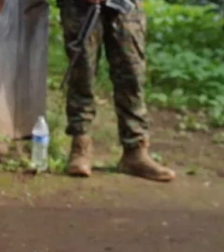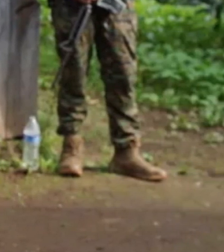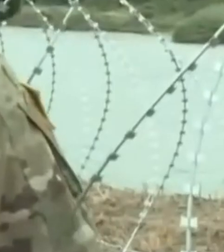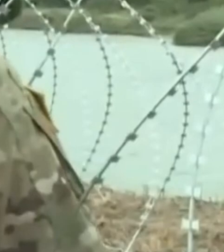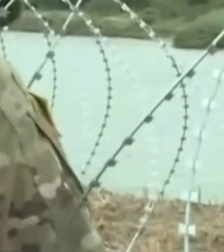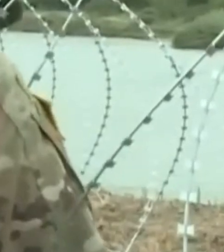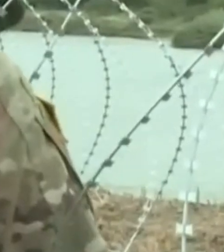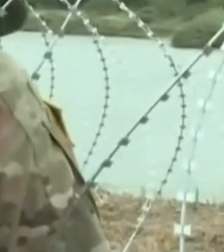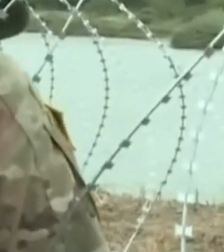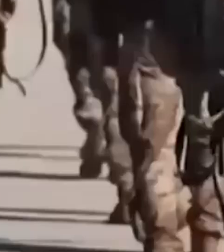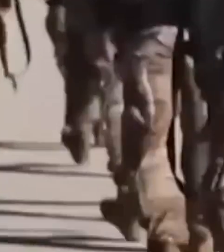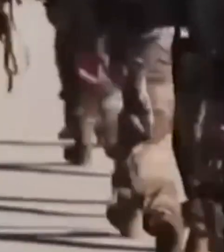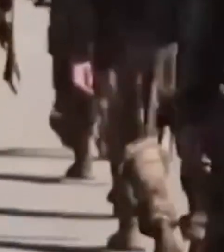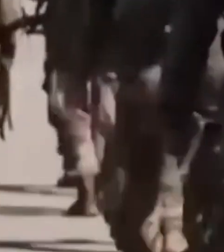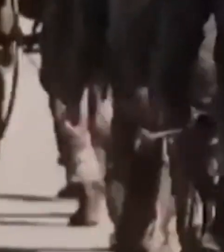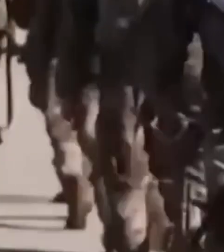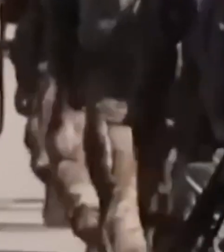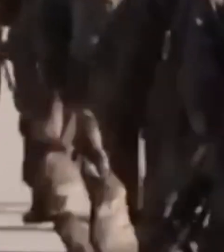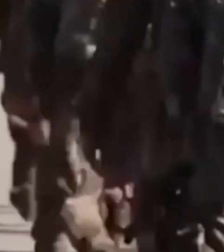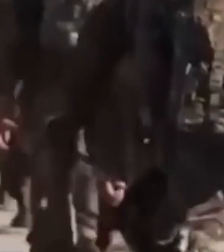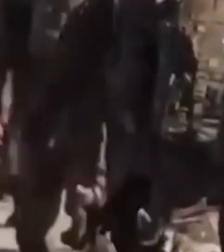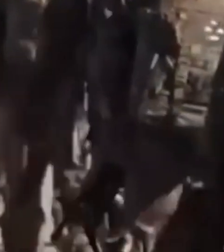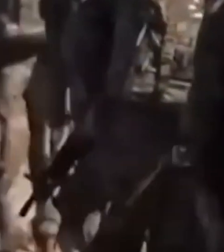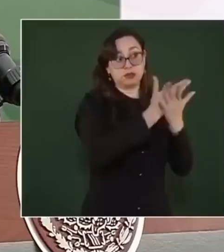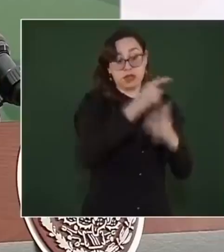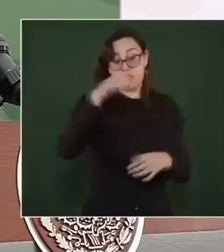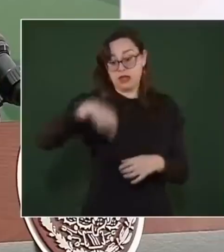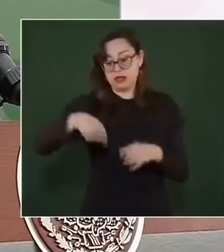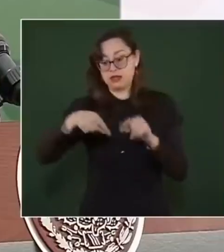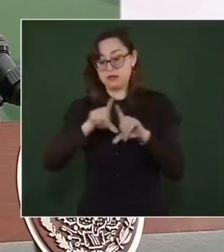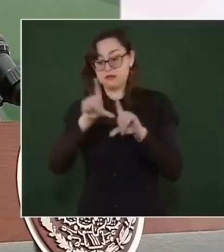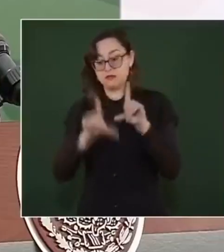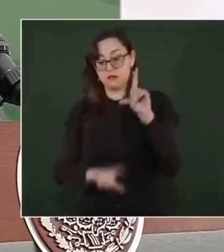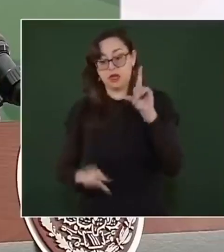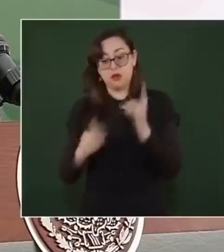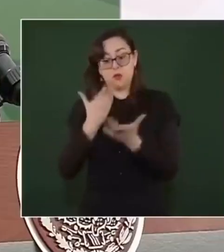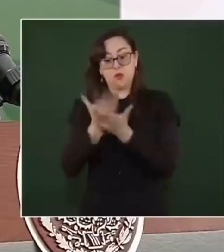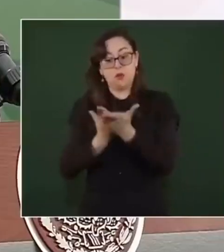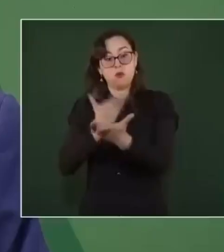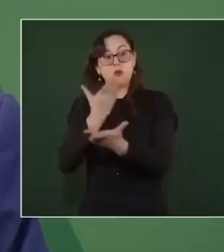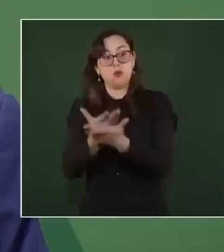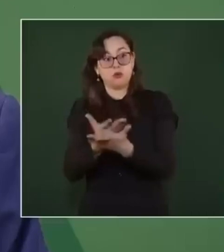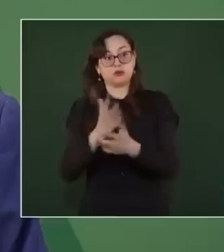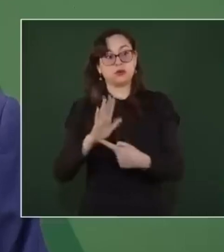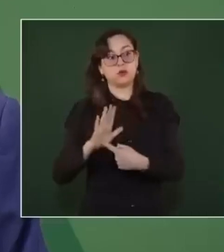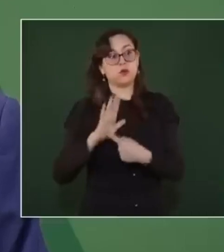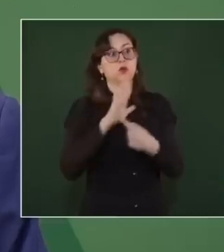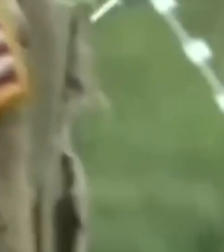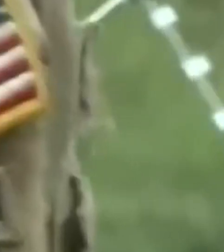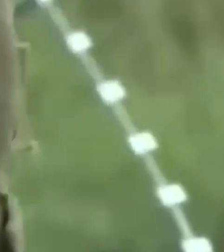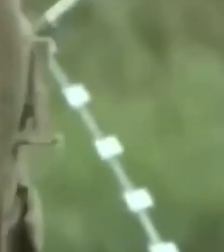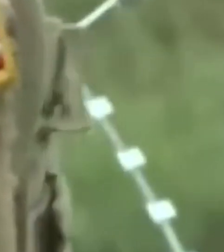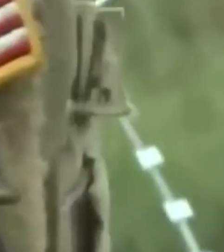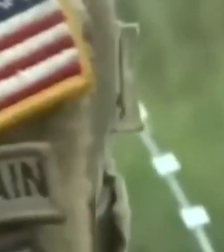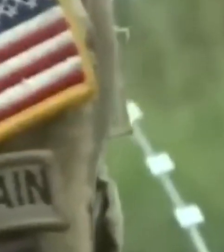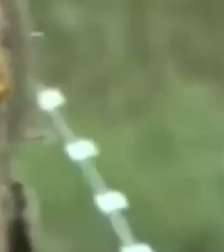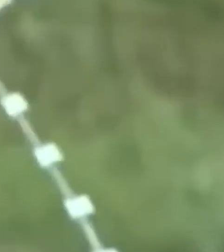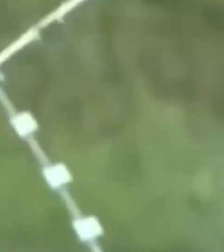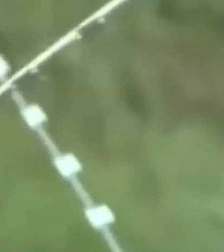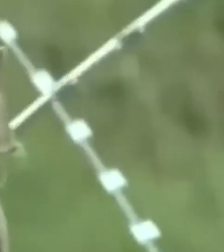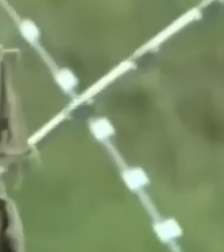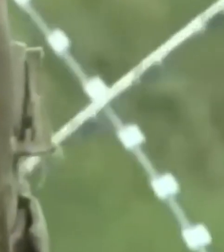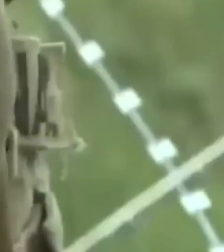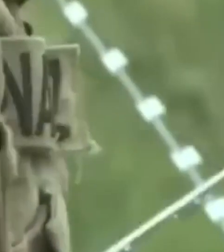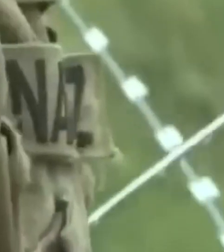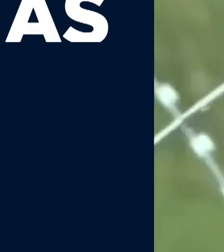intervenir con su ejército en territorio mexicano y erradicarlos pero ante esta iniciativa El presidente Andrés Manuel López Obrador se mostró molesto y rechazó la propuesta declarando que no